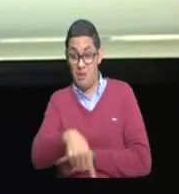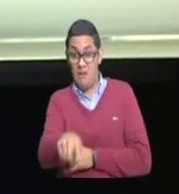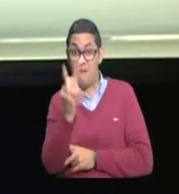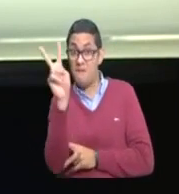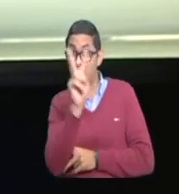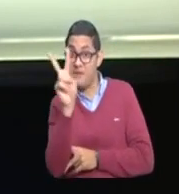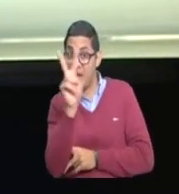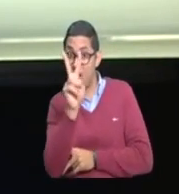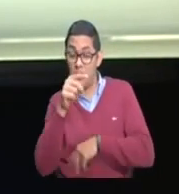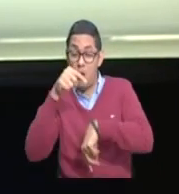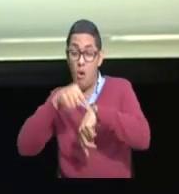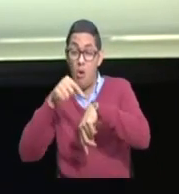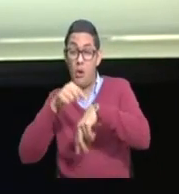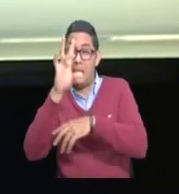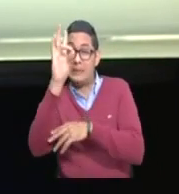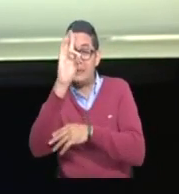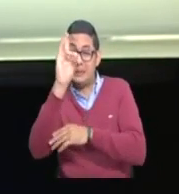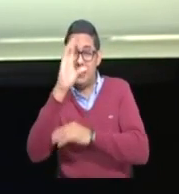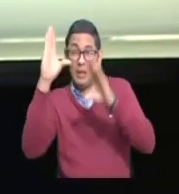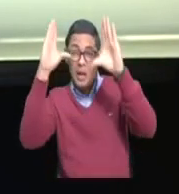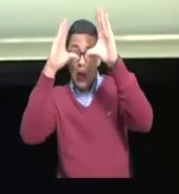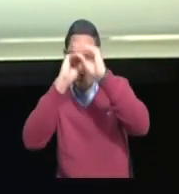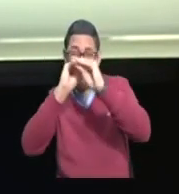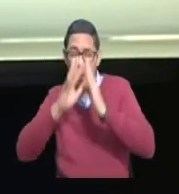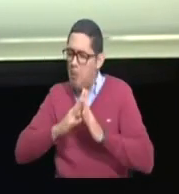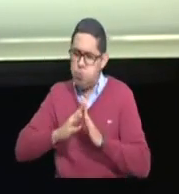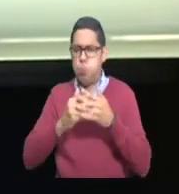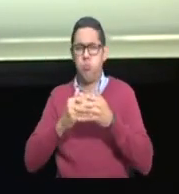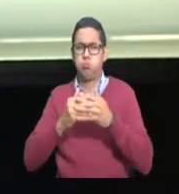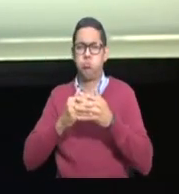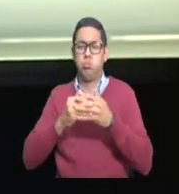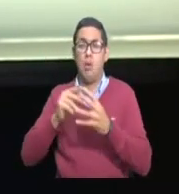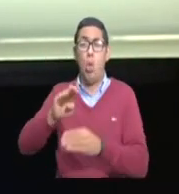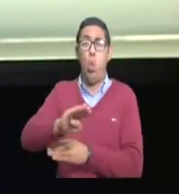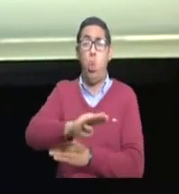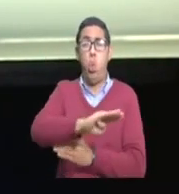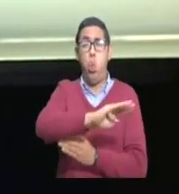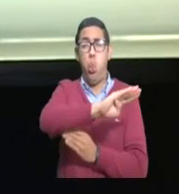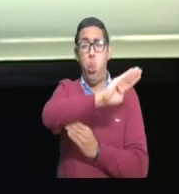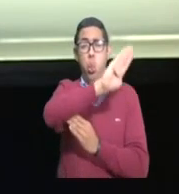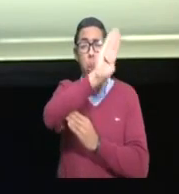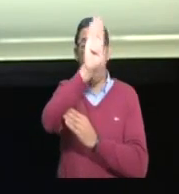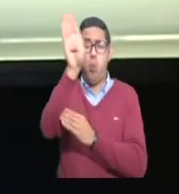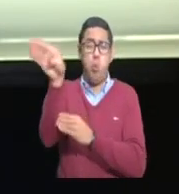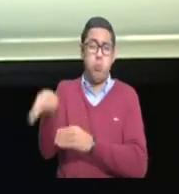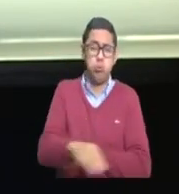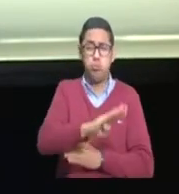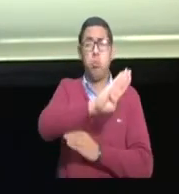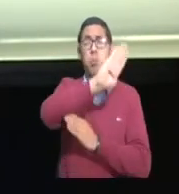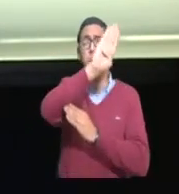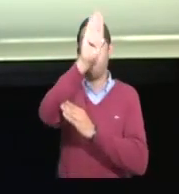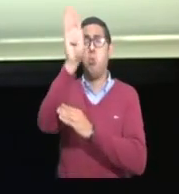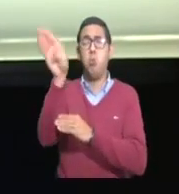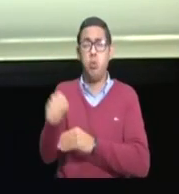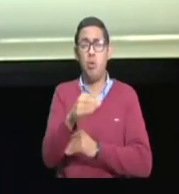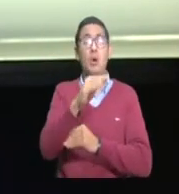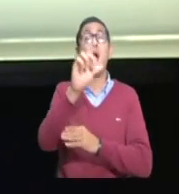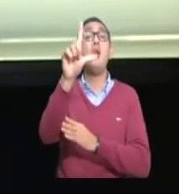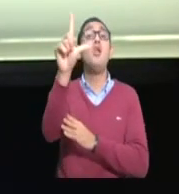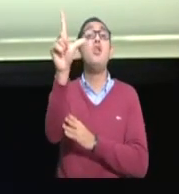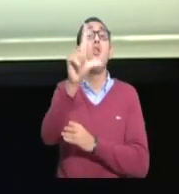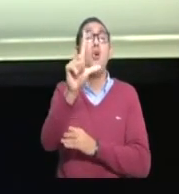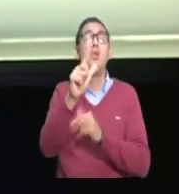venidero a las 7 de la noche hasta las 5 de la mañana del lunes